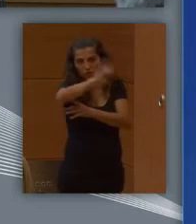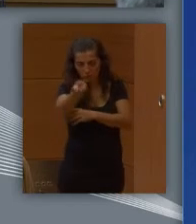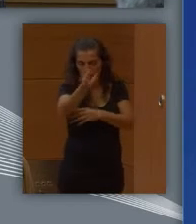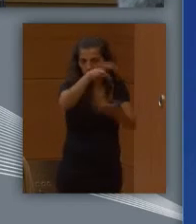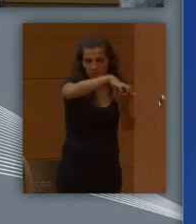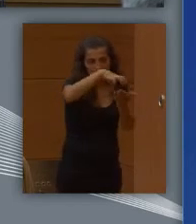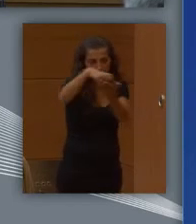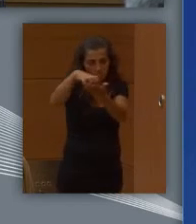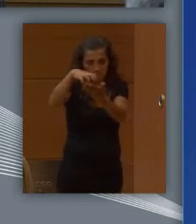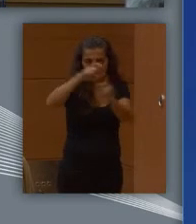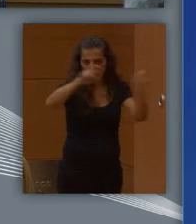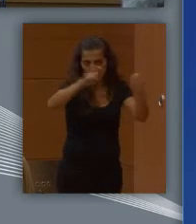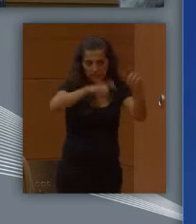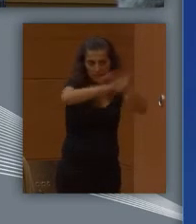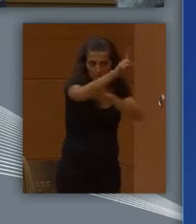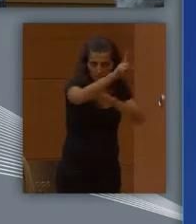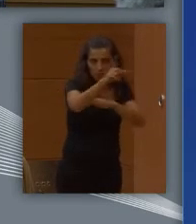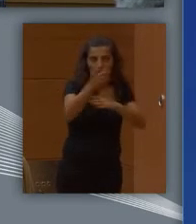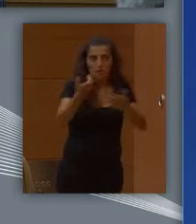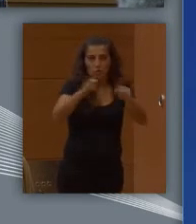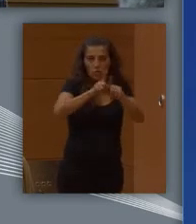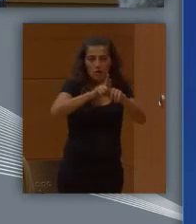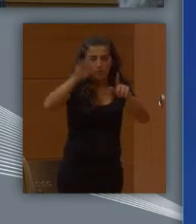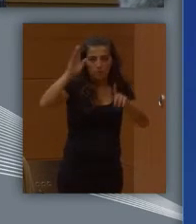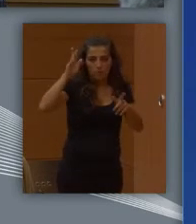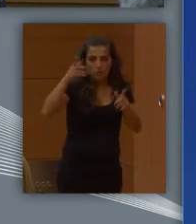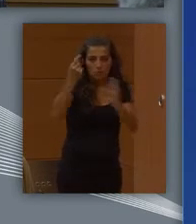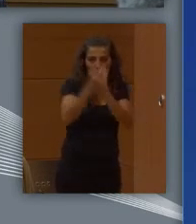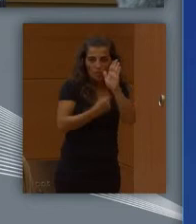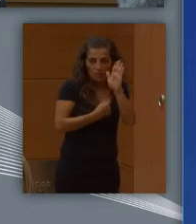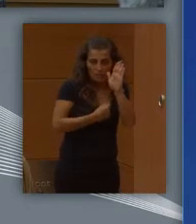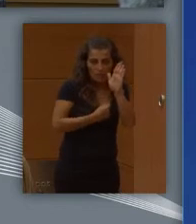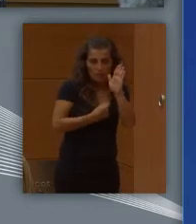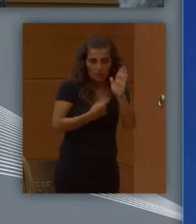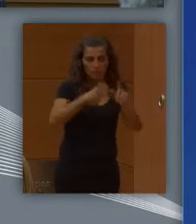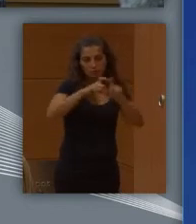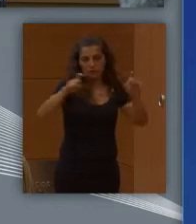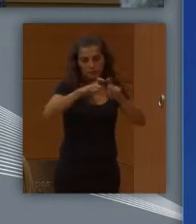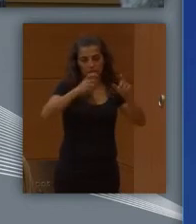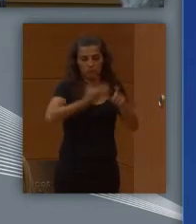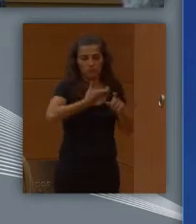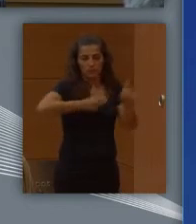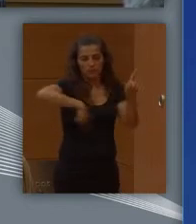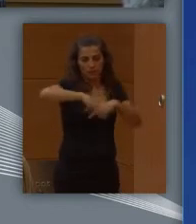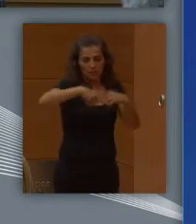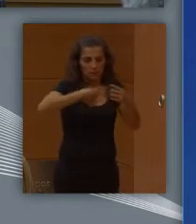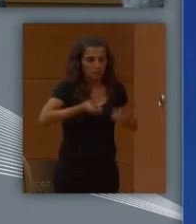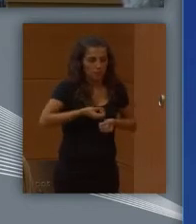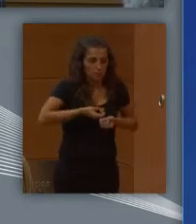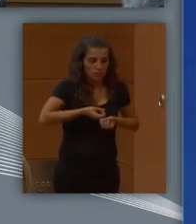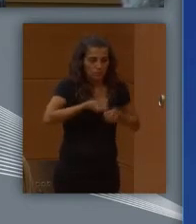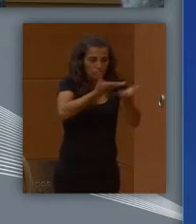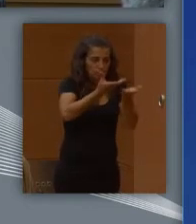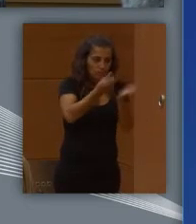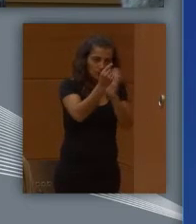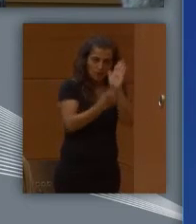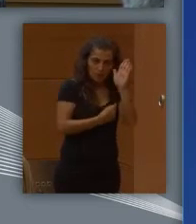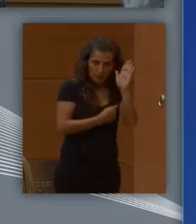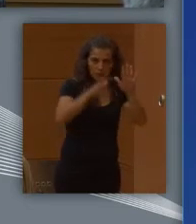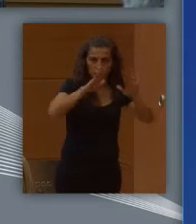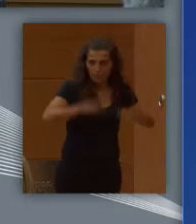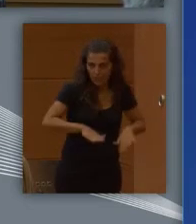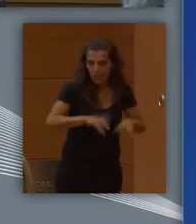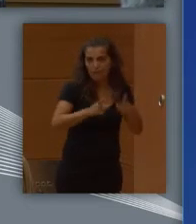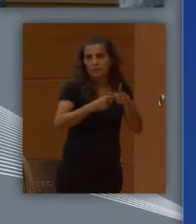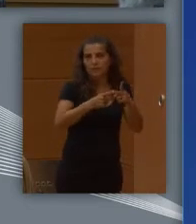de empresas desarrolladoras, los datos en bruto de la empresa municipal de transportes. Posición de autobuses, tiempos de espera a todas las paradas, por supuesto